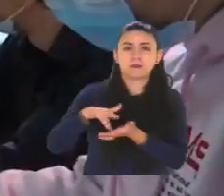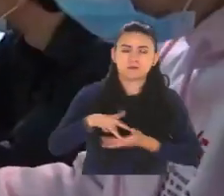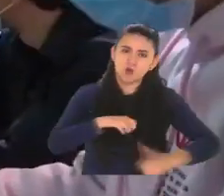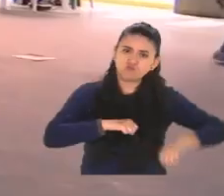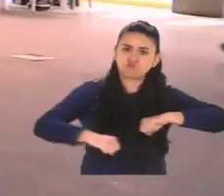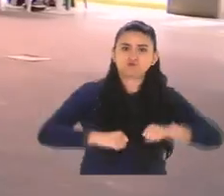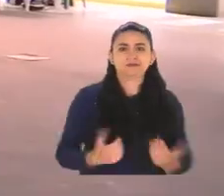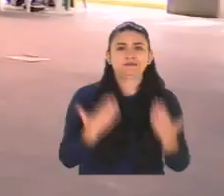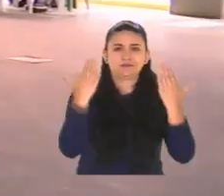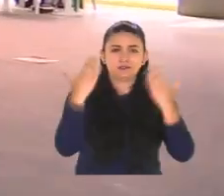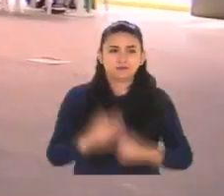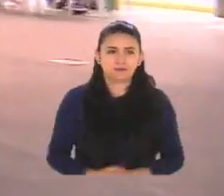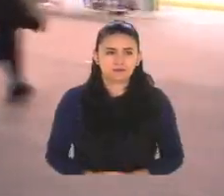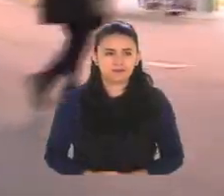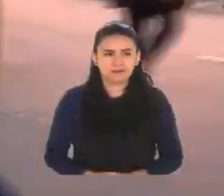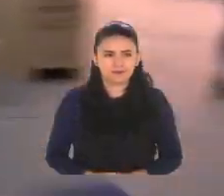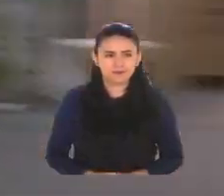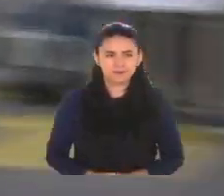jóvenes